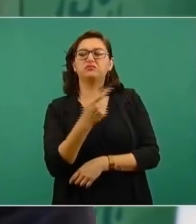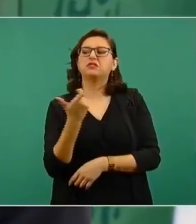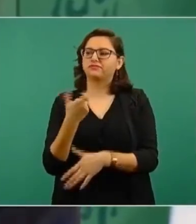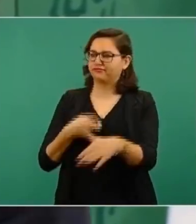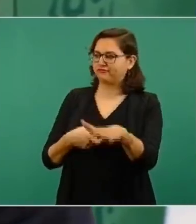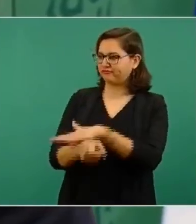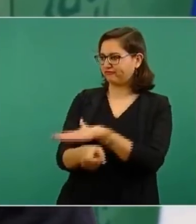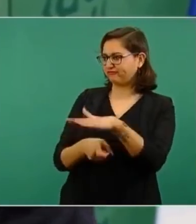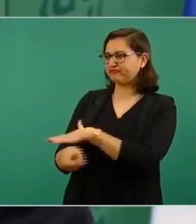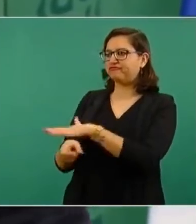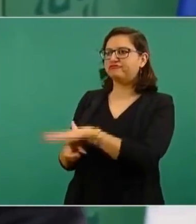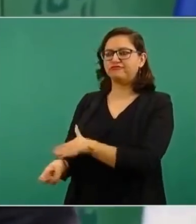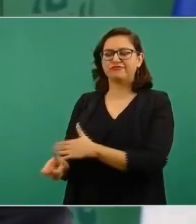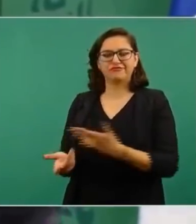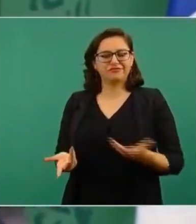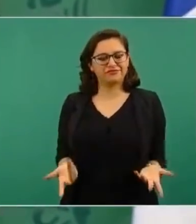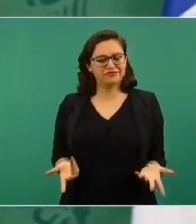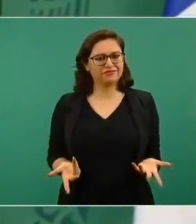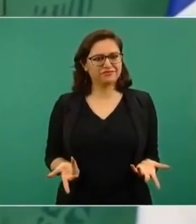Bueno,